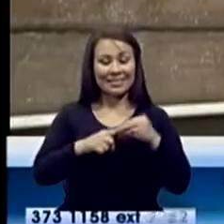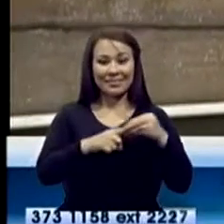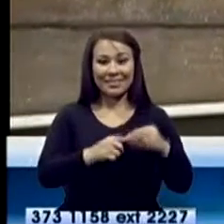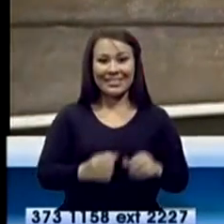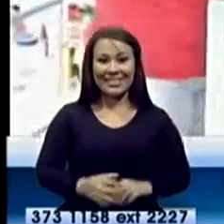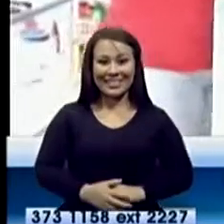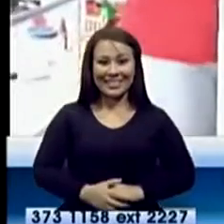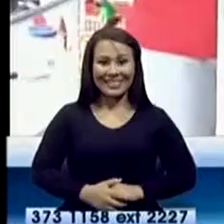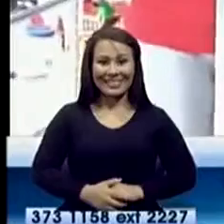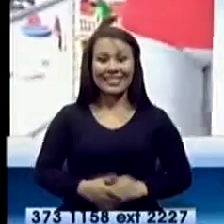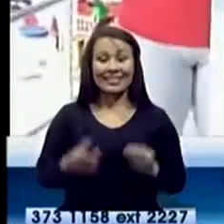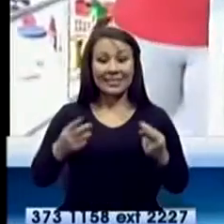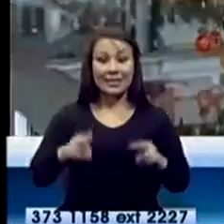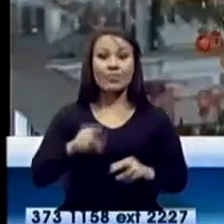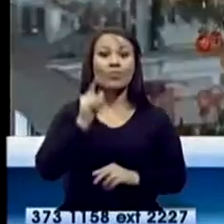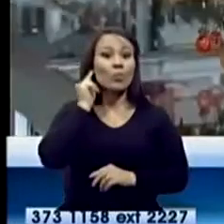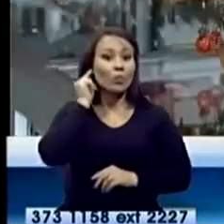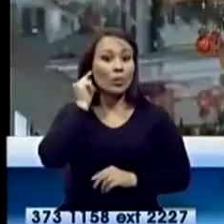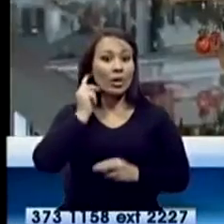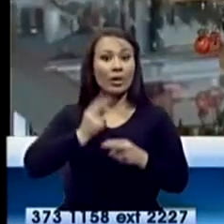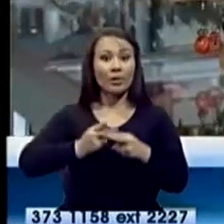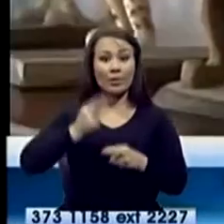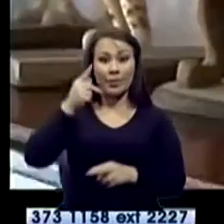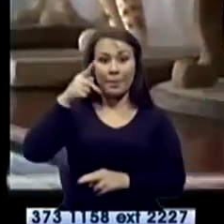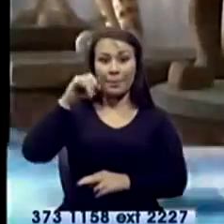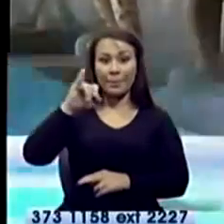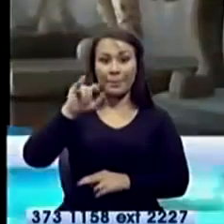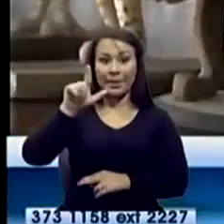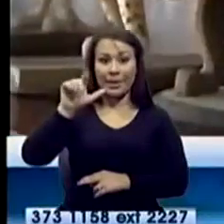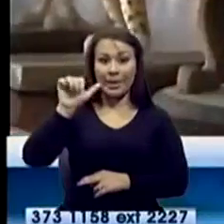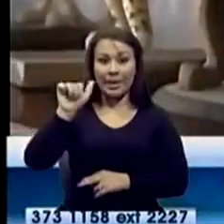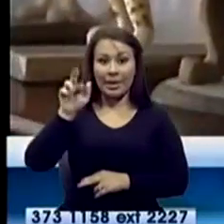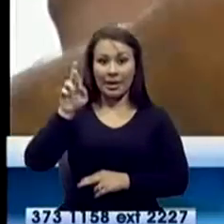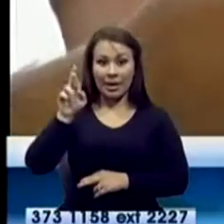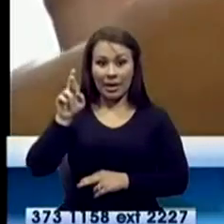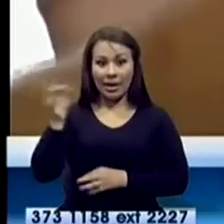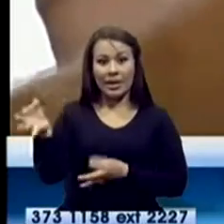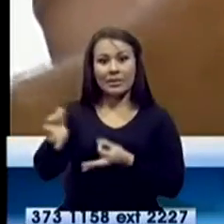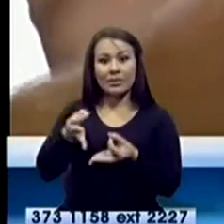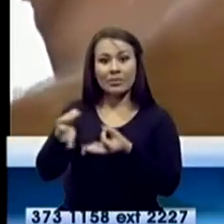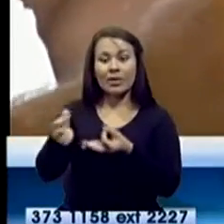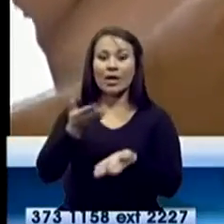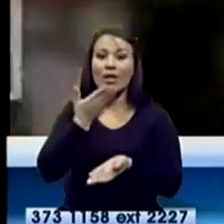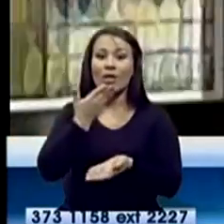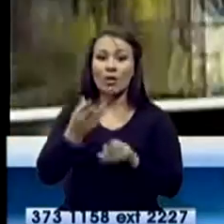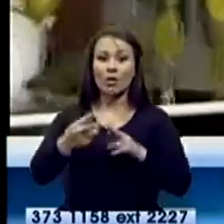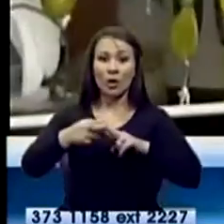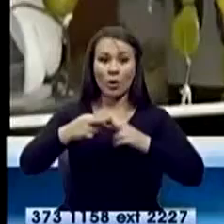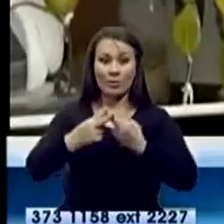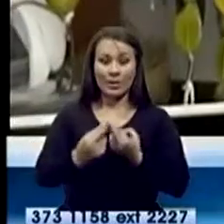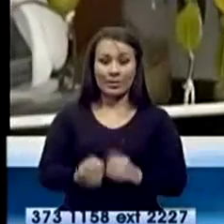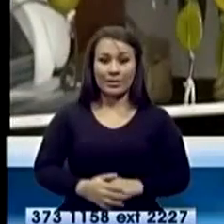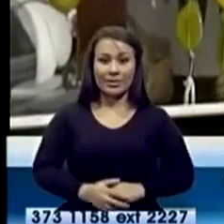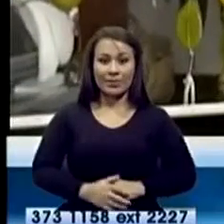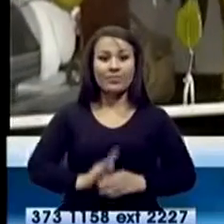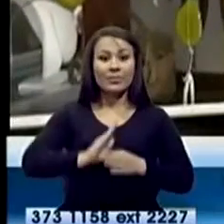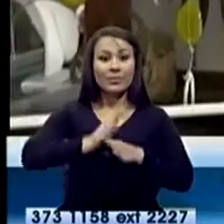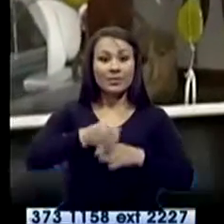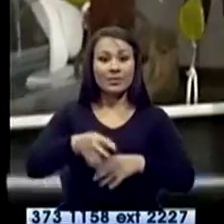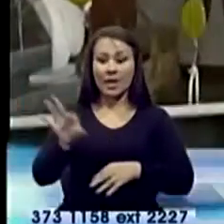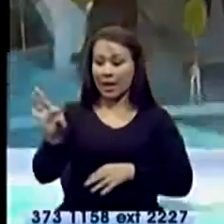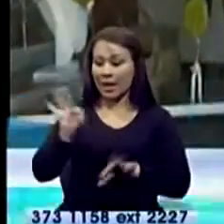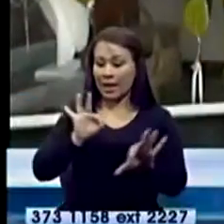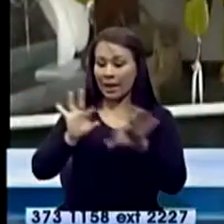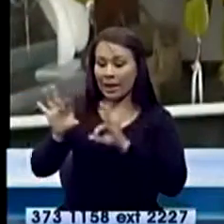eso lo elaboro. Pilar Quispe nos cuenta cómo es el proceso de este producto y de dónde nace su elaboración. Después de elegir el